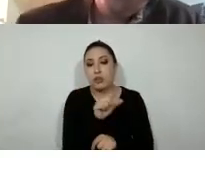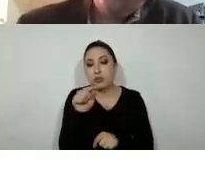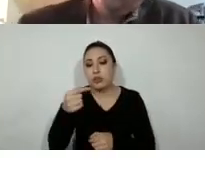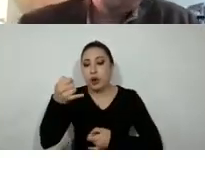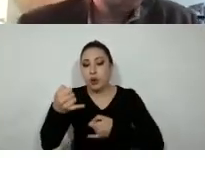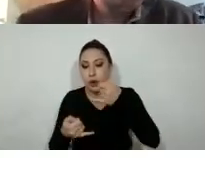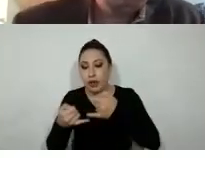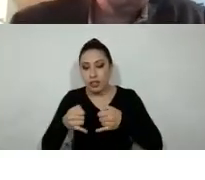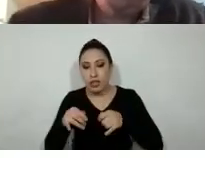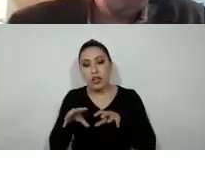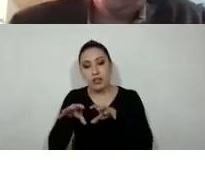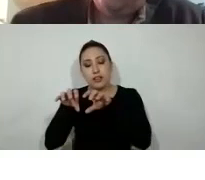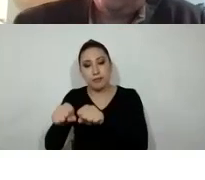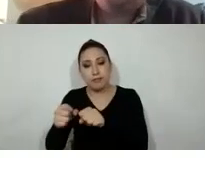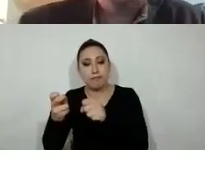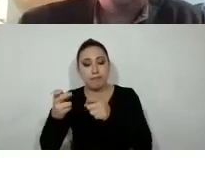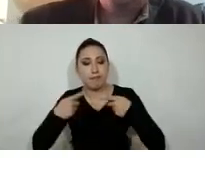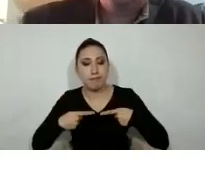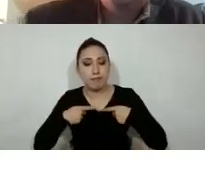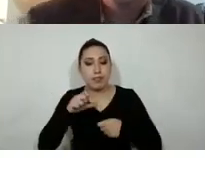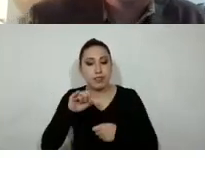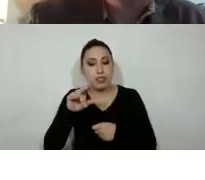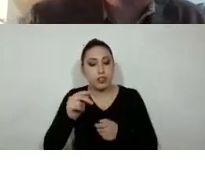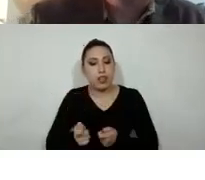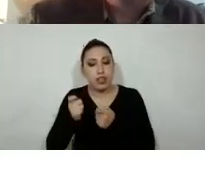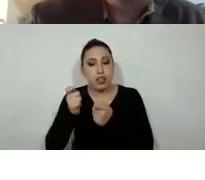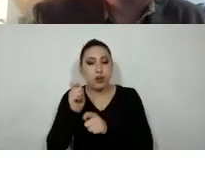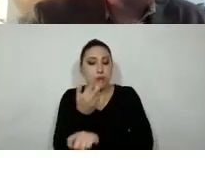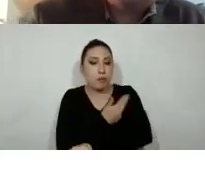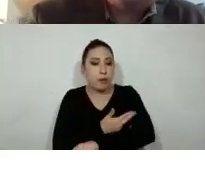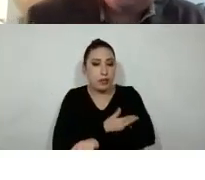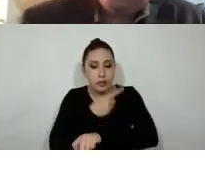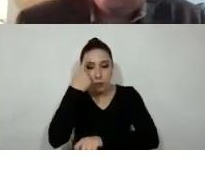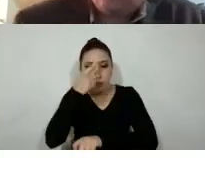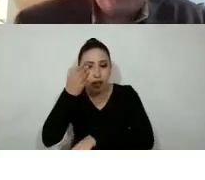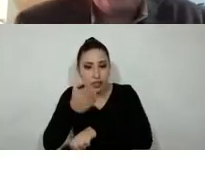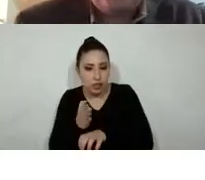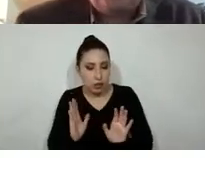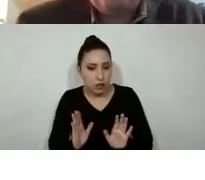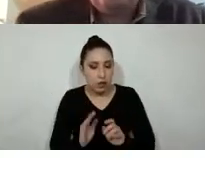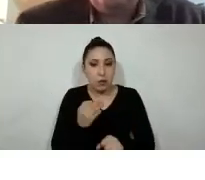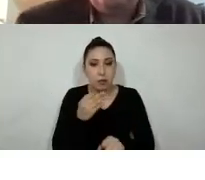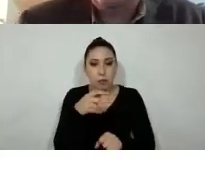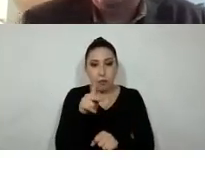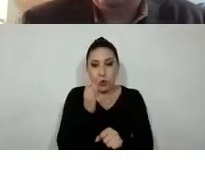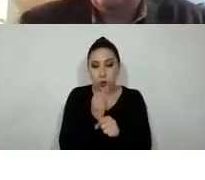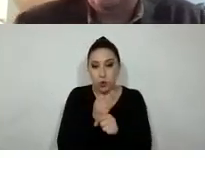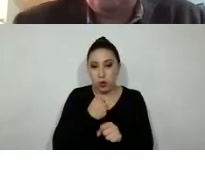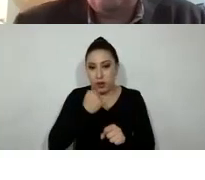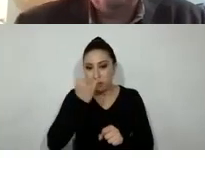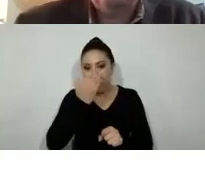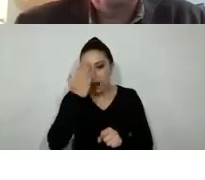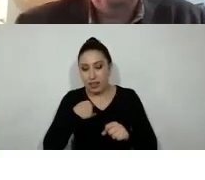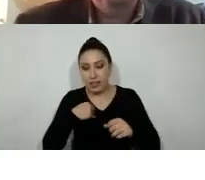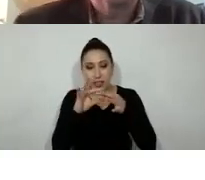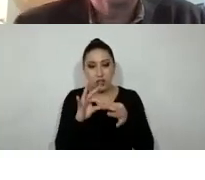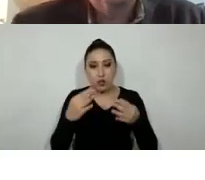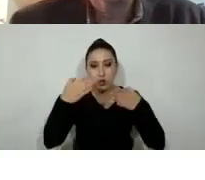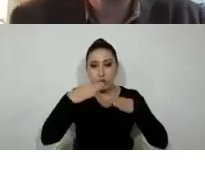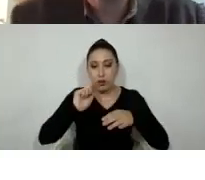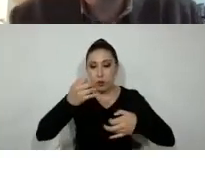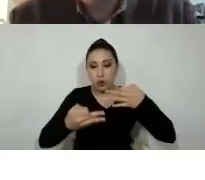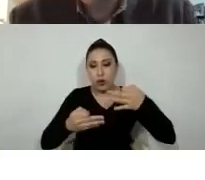detención y decide si vincula proceso. Pero en esta presentación no me voy a referir a lo del juzgado, sino solo a lo del